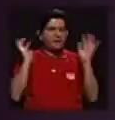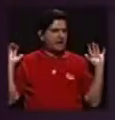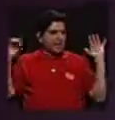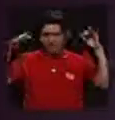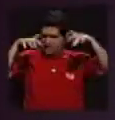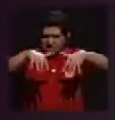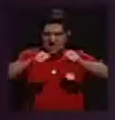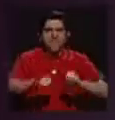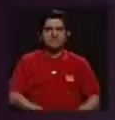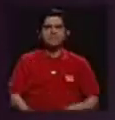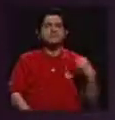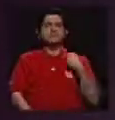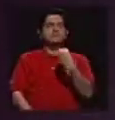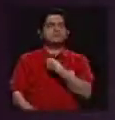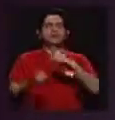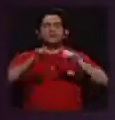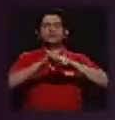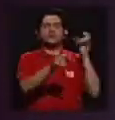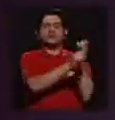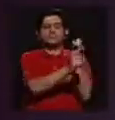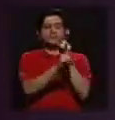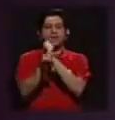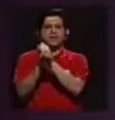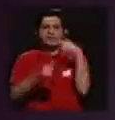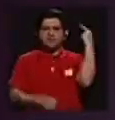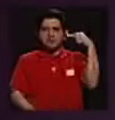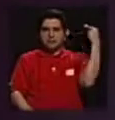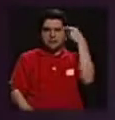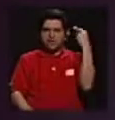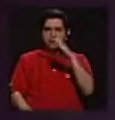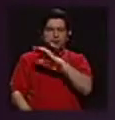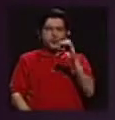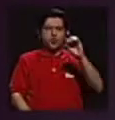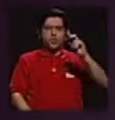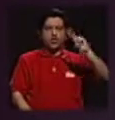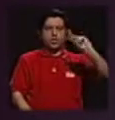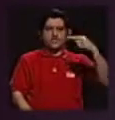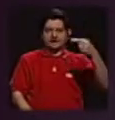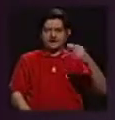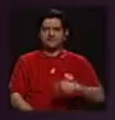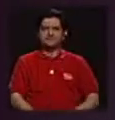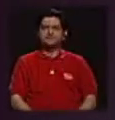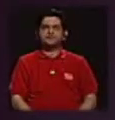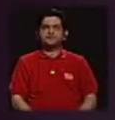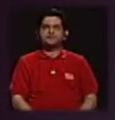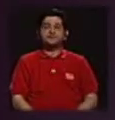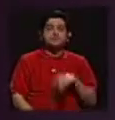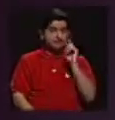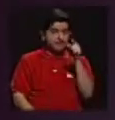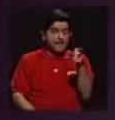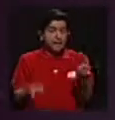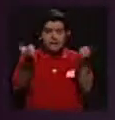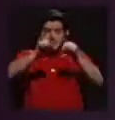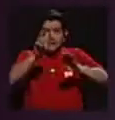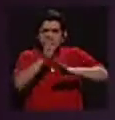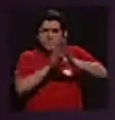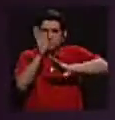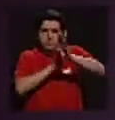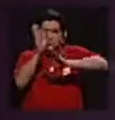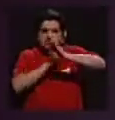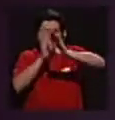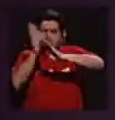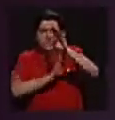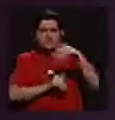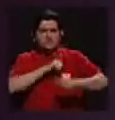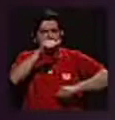migrantes, que la integran distintas instancias, tanto estatales como no gubernamentales, que han venido desarrollando, yo creo